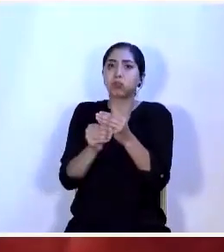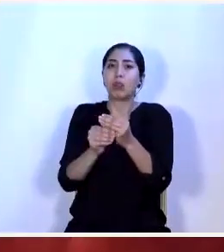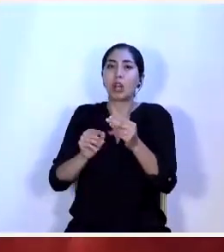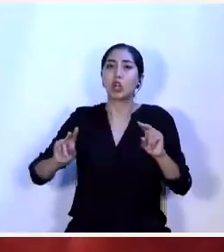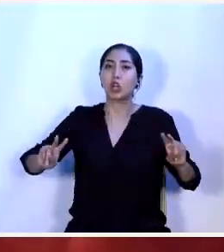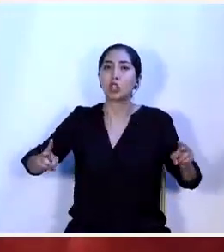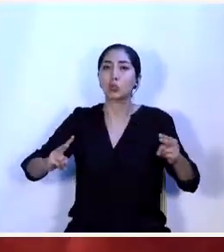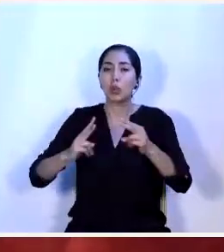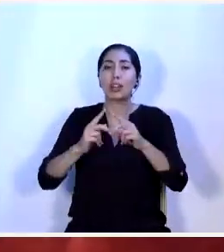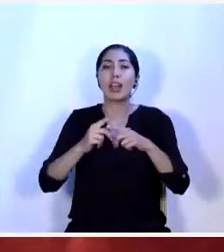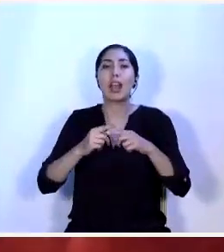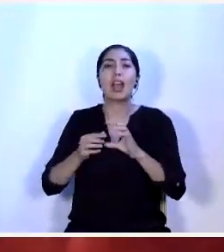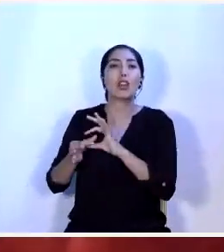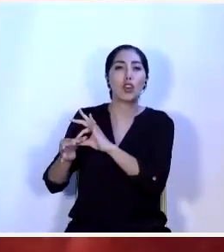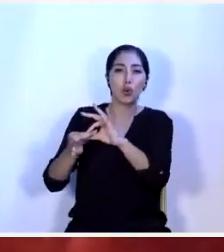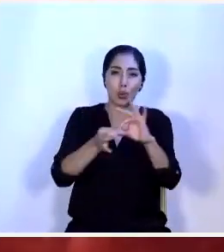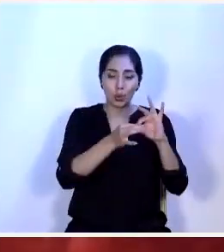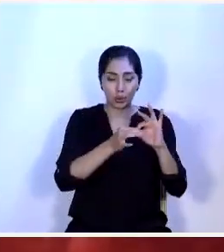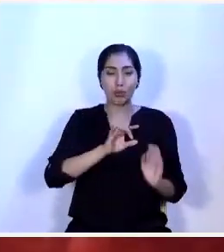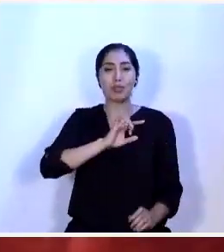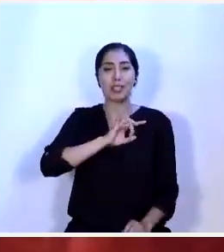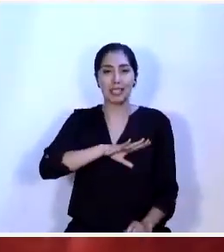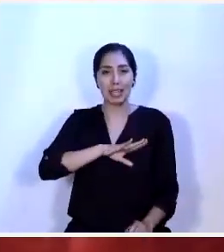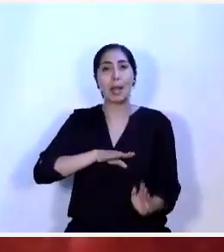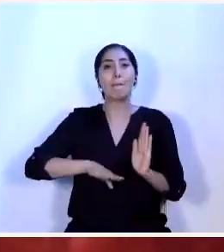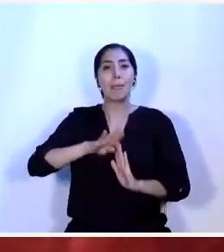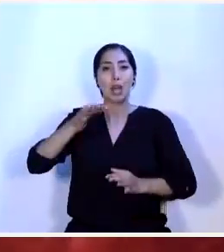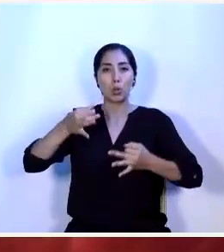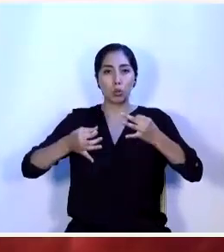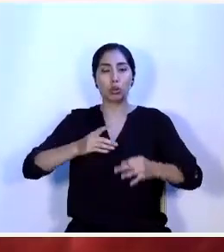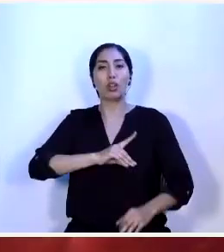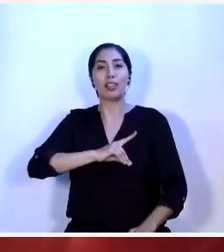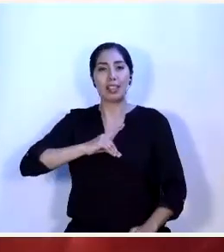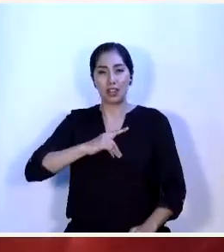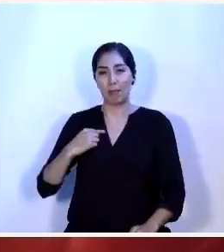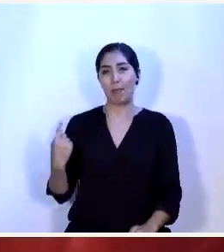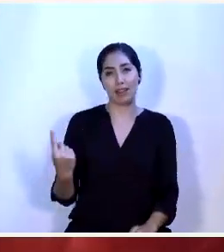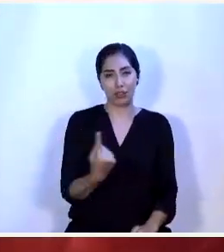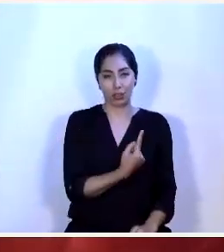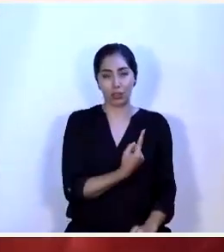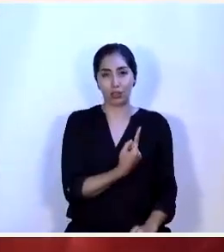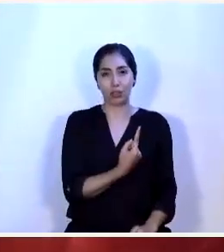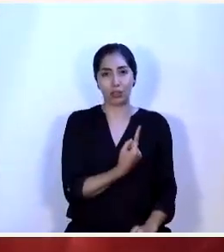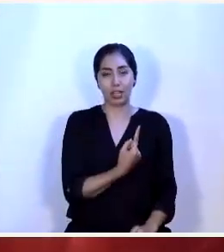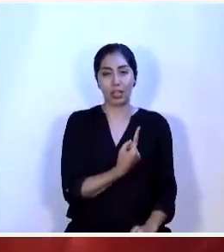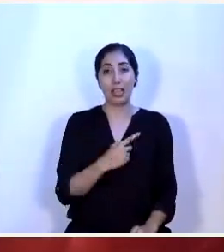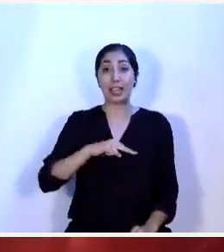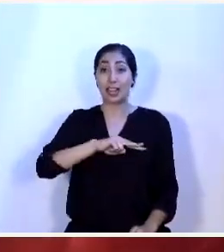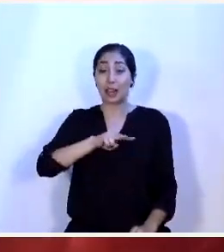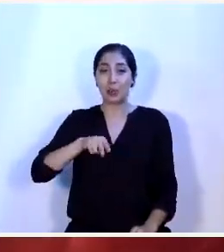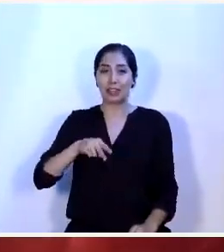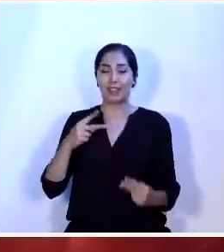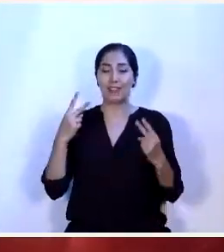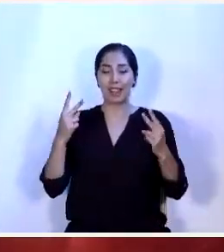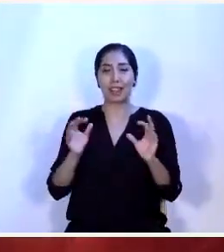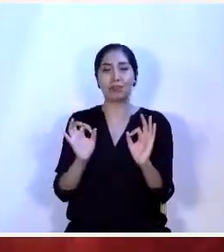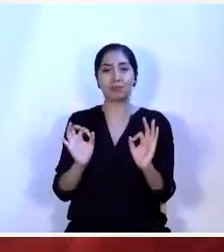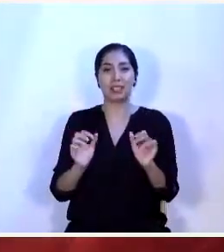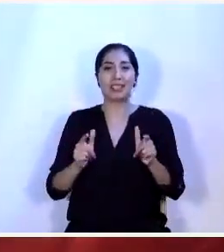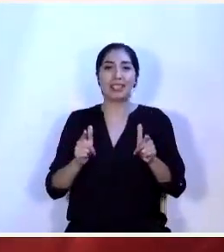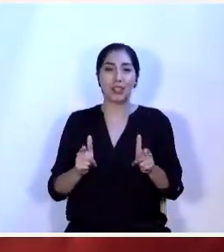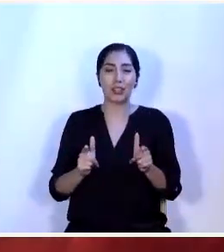en conjunto un Chile más justo y digno para todos y todas. Que nuestro viaje sea exitoso. Muchas gracias.